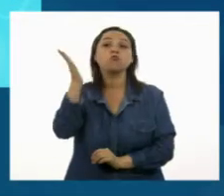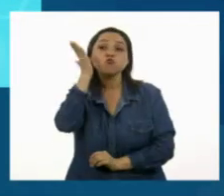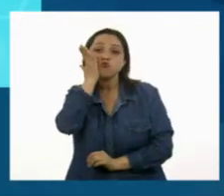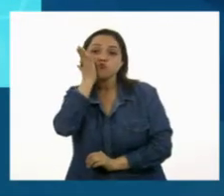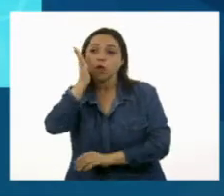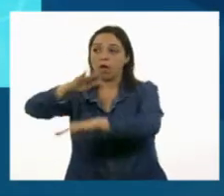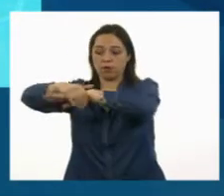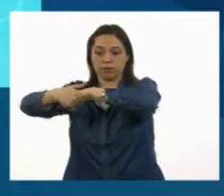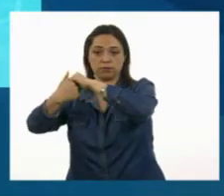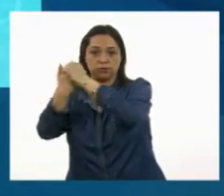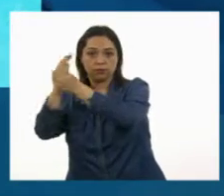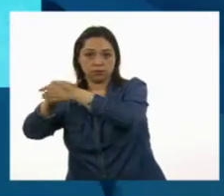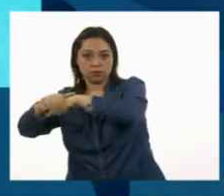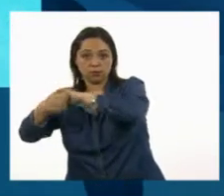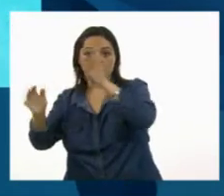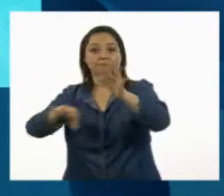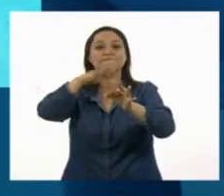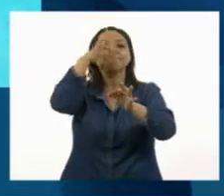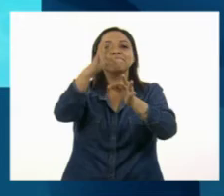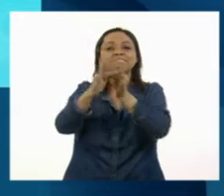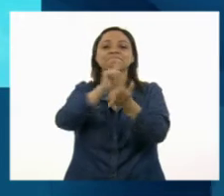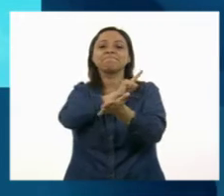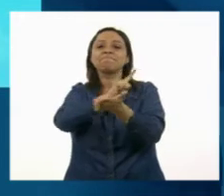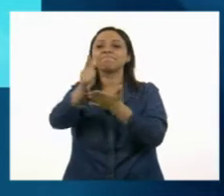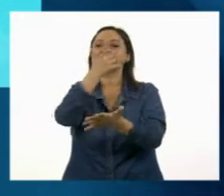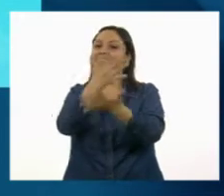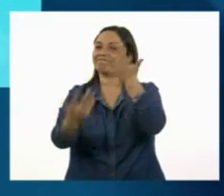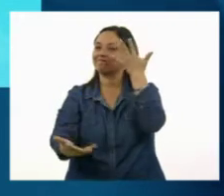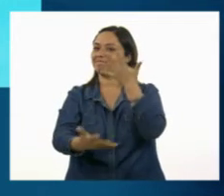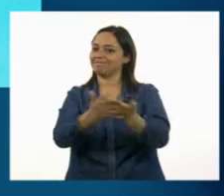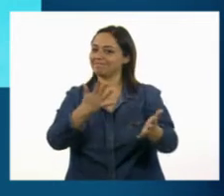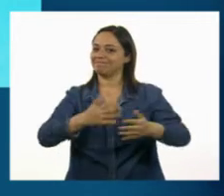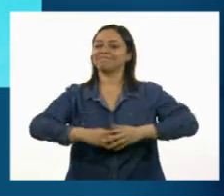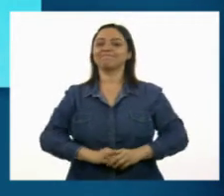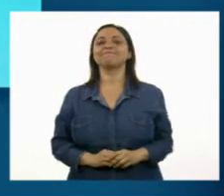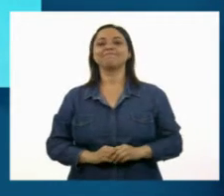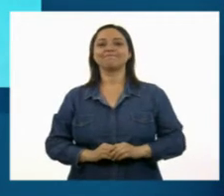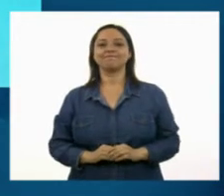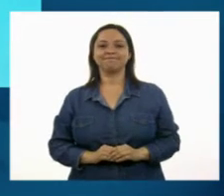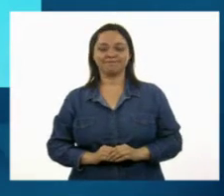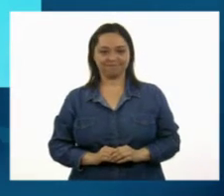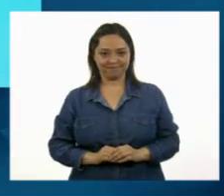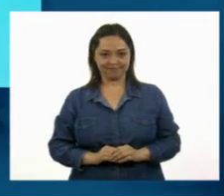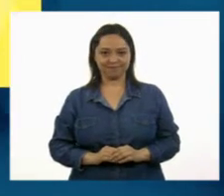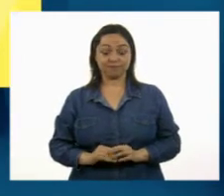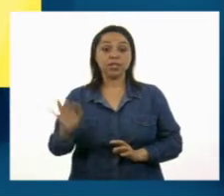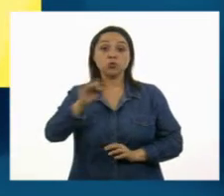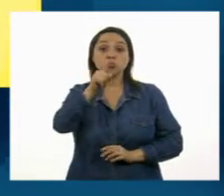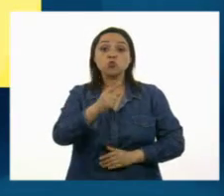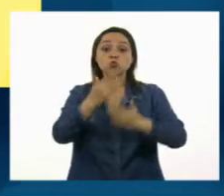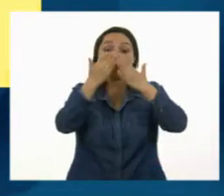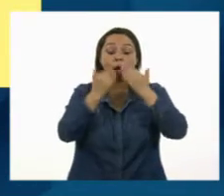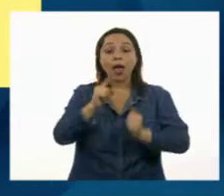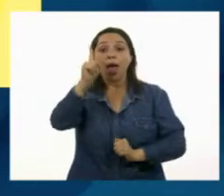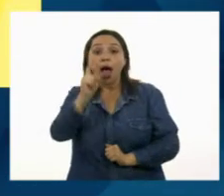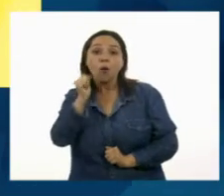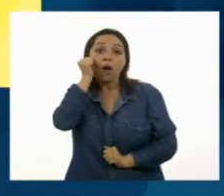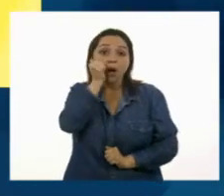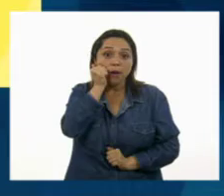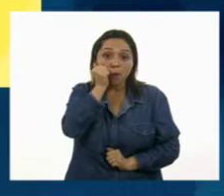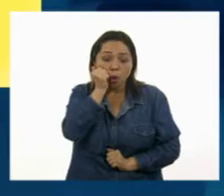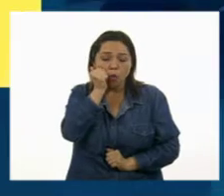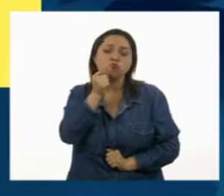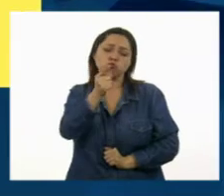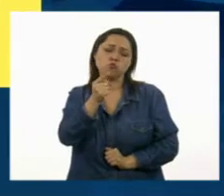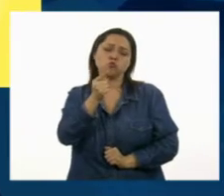Sécalas con una toalla. ¡Y listo! ¡Tus manos están limpias! Si no tienes agua y jabón,